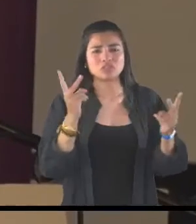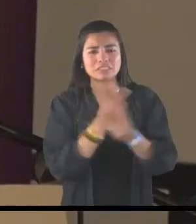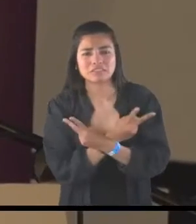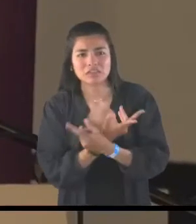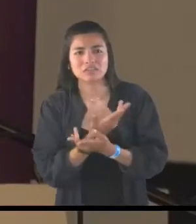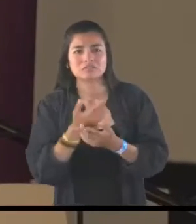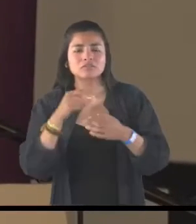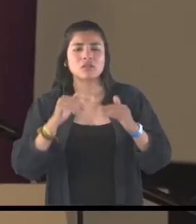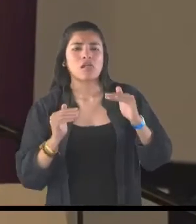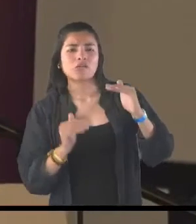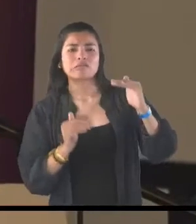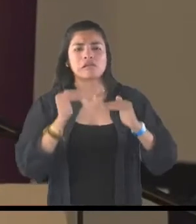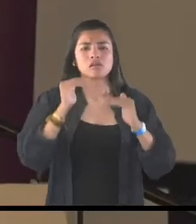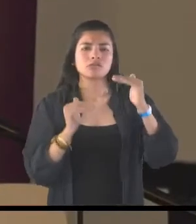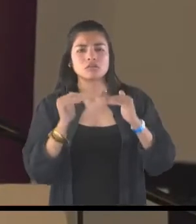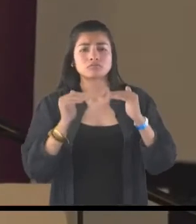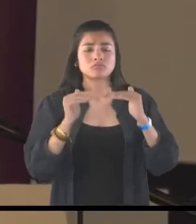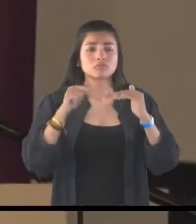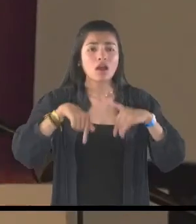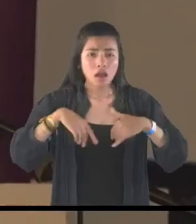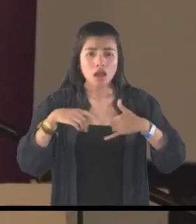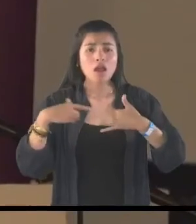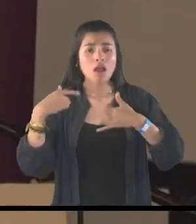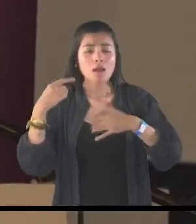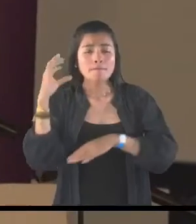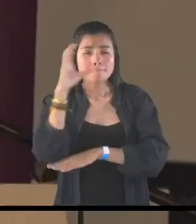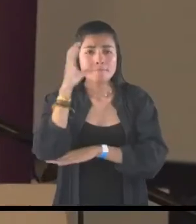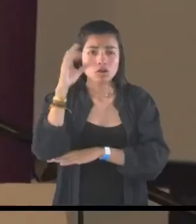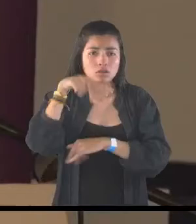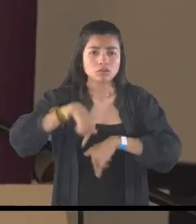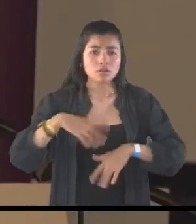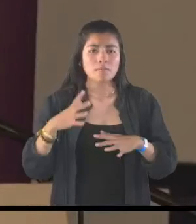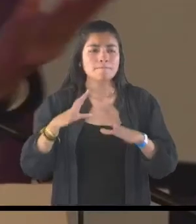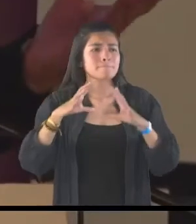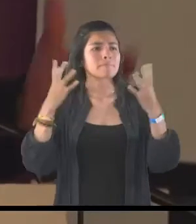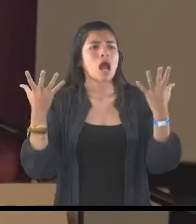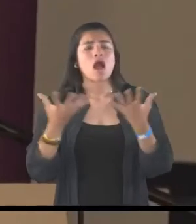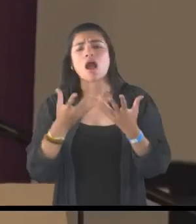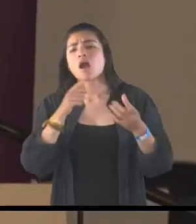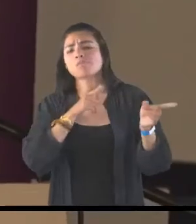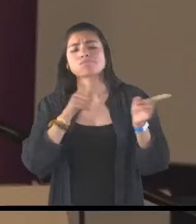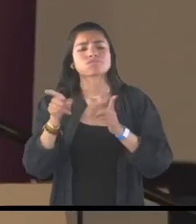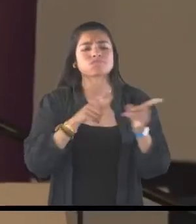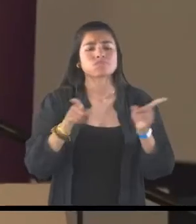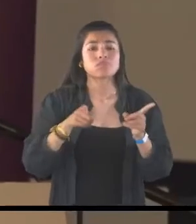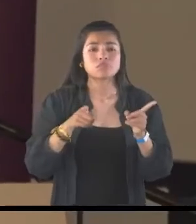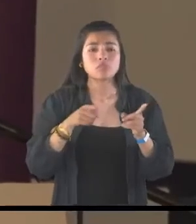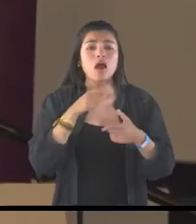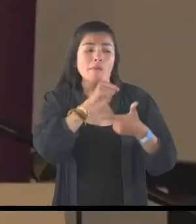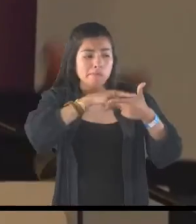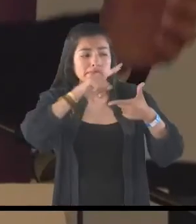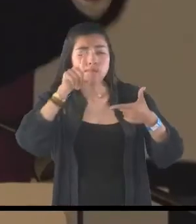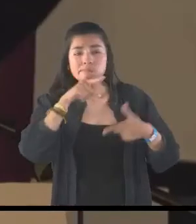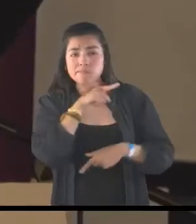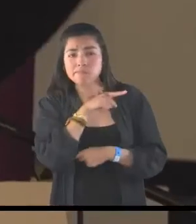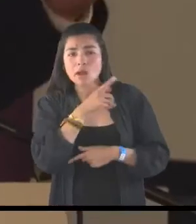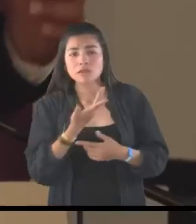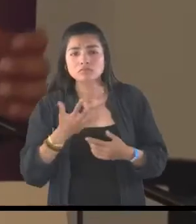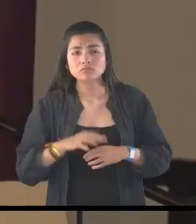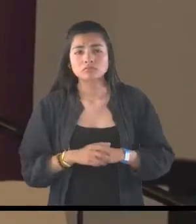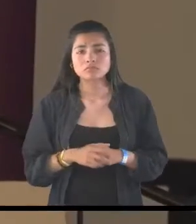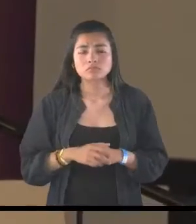de la tierra? Estos no son cuentos que nos inventamos nosotros, ahí están las estadísticas. ¿Cómo